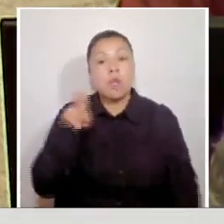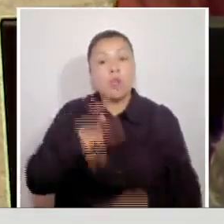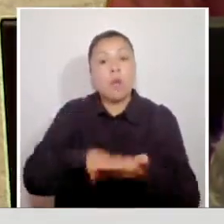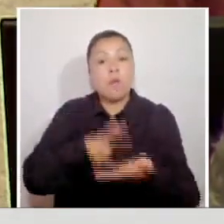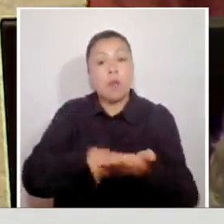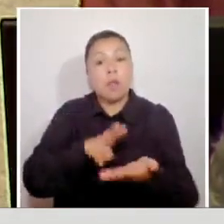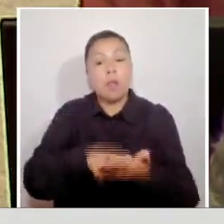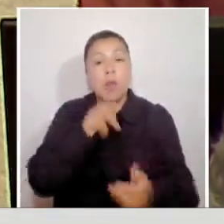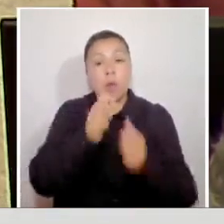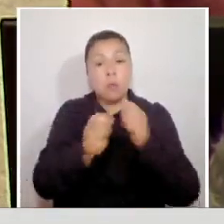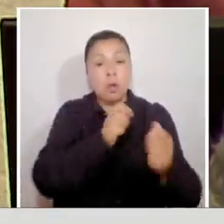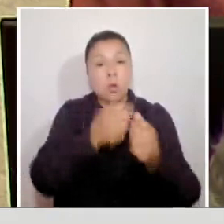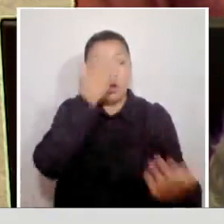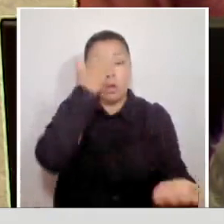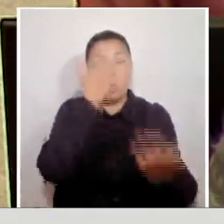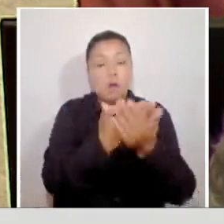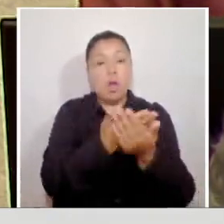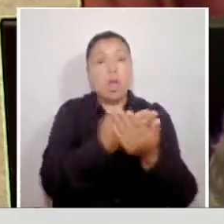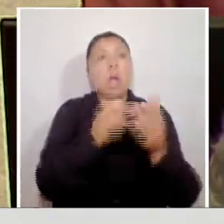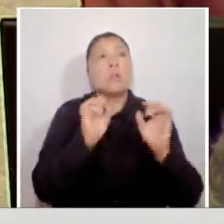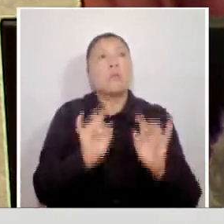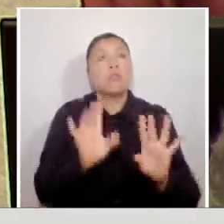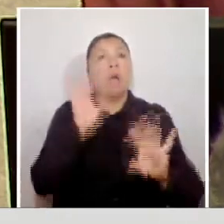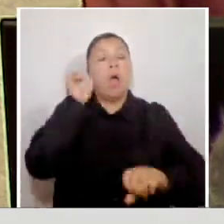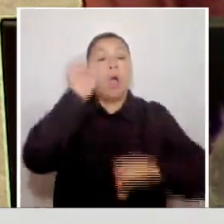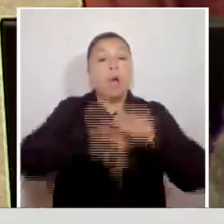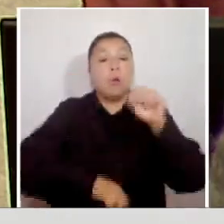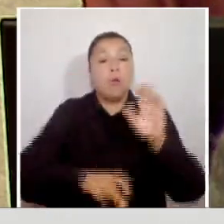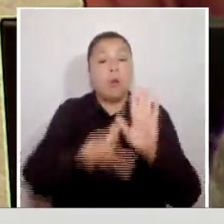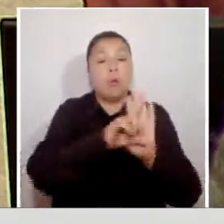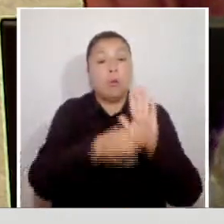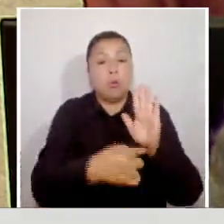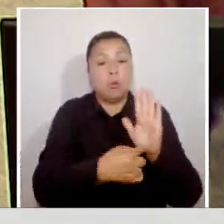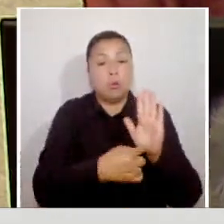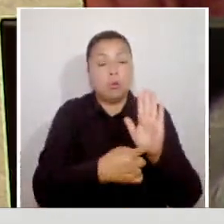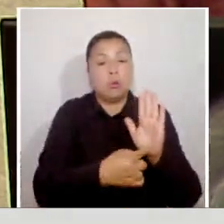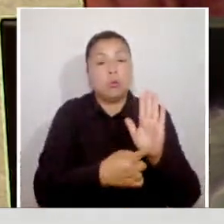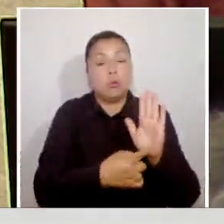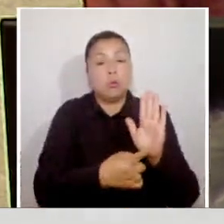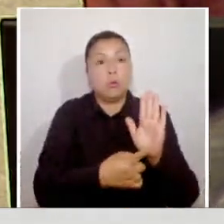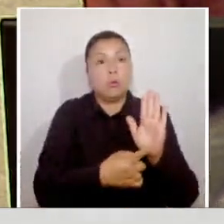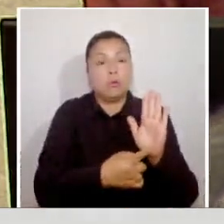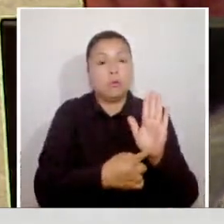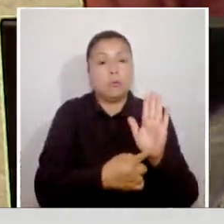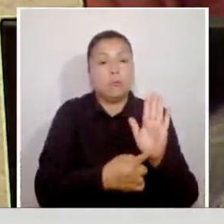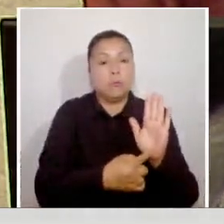al que nos enfrentamos si llegamos a aprobar este proyecto de ley